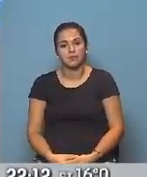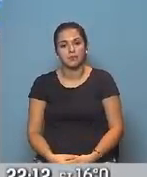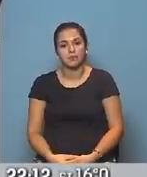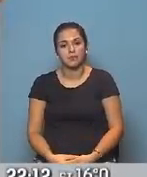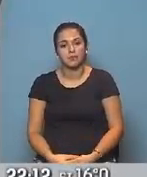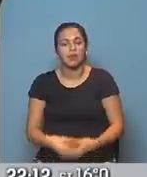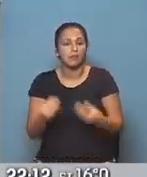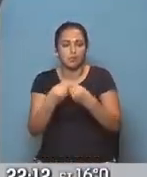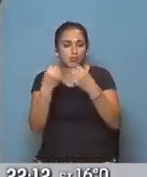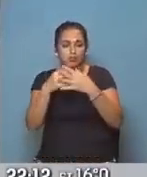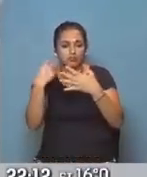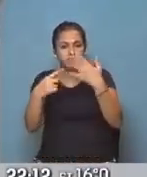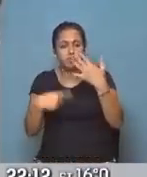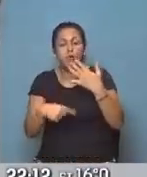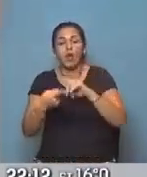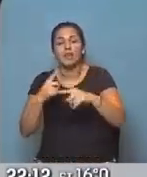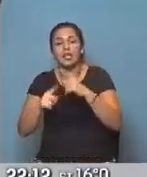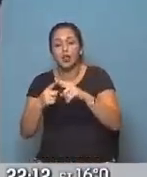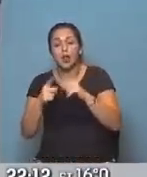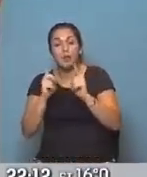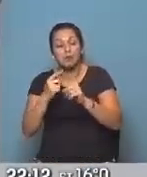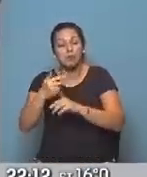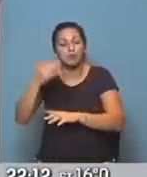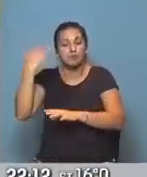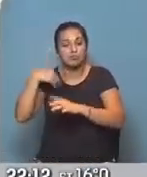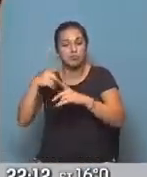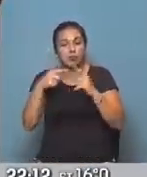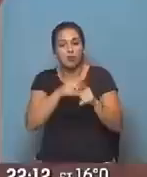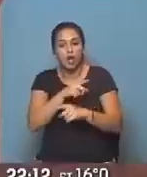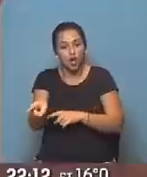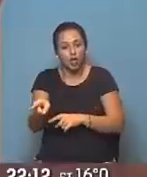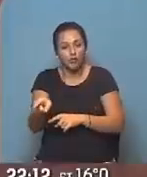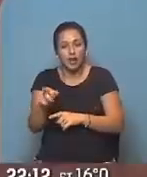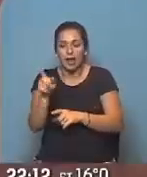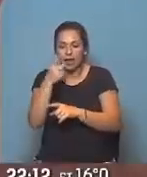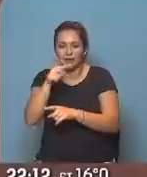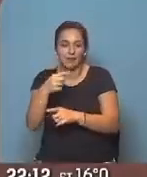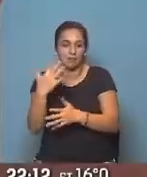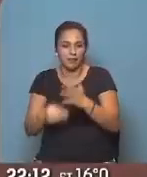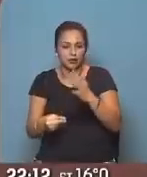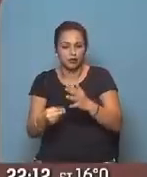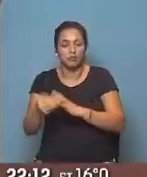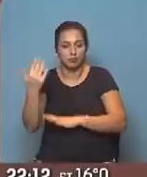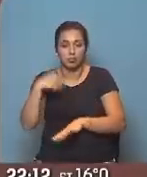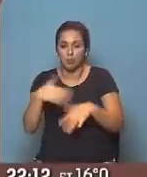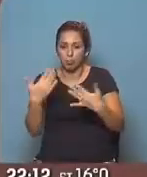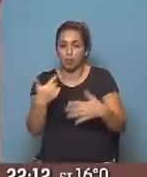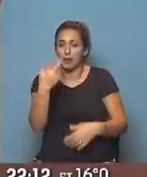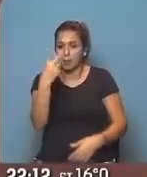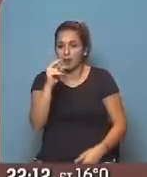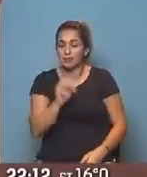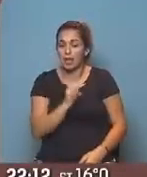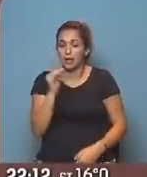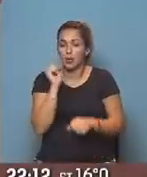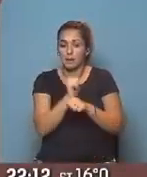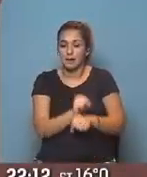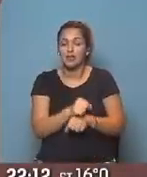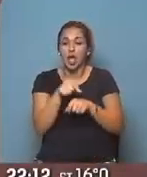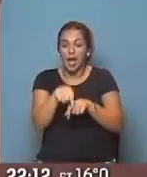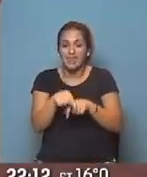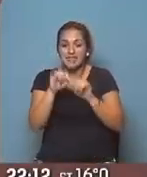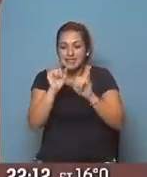de varios cargos vinculados con aquel golpe fallido y podría purgar más o menos 20 años en prisión. Ahí